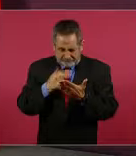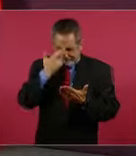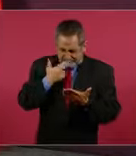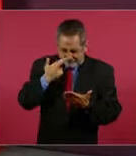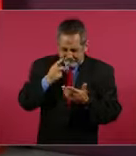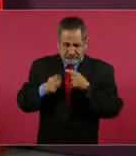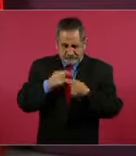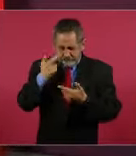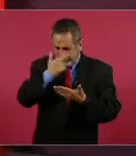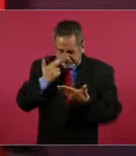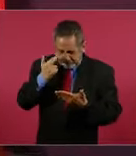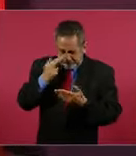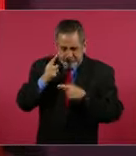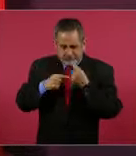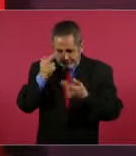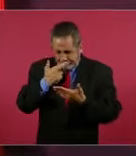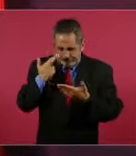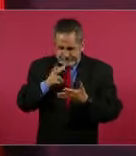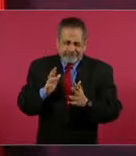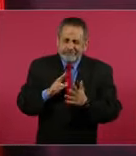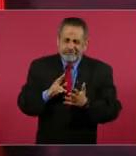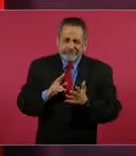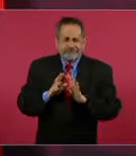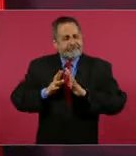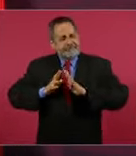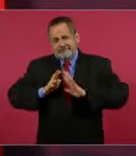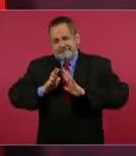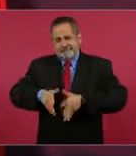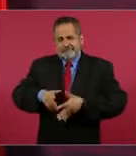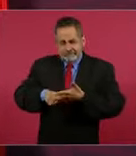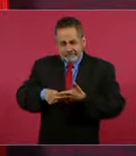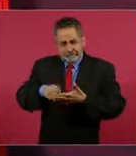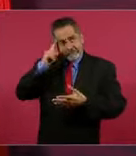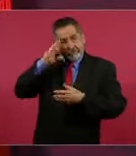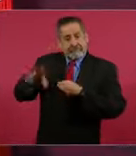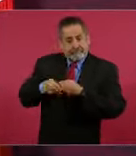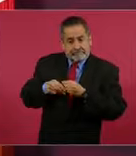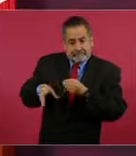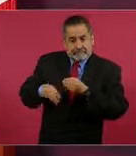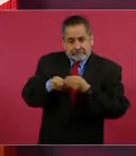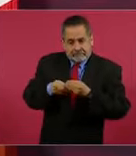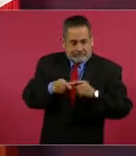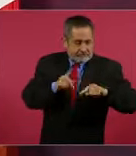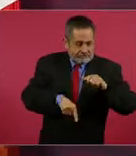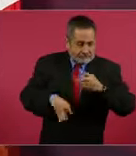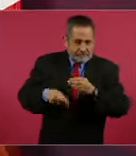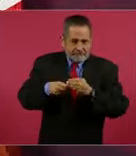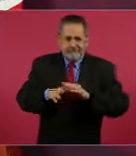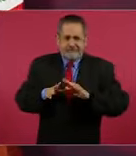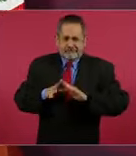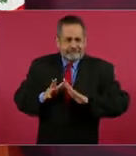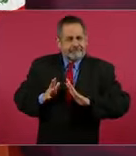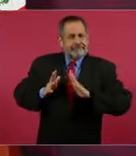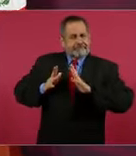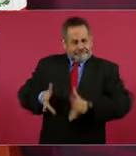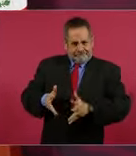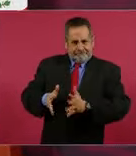revise y revise, porque siempre va uno a encontrar cosas y siempre va uno a querer agregar cosas o quitar, entonces ya hay que